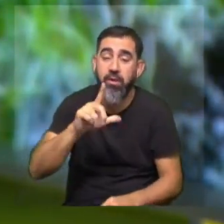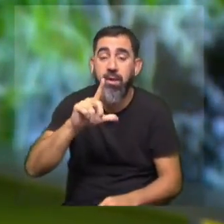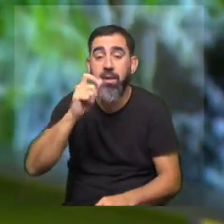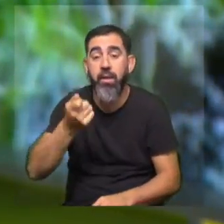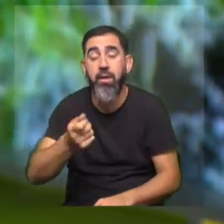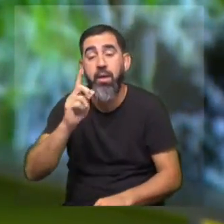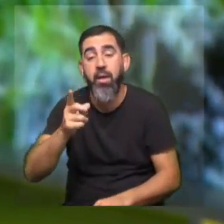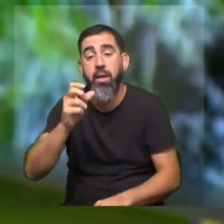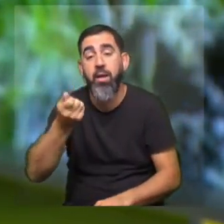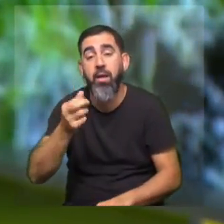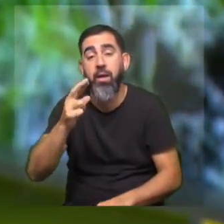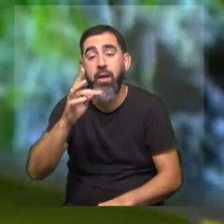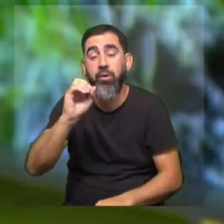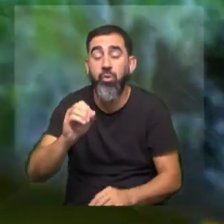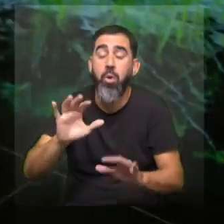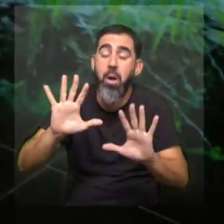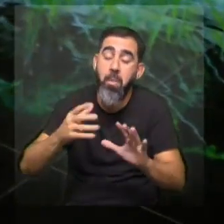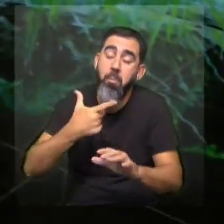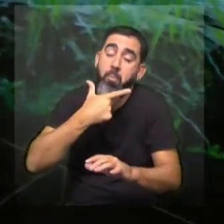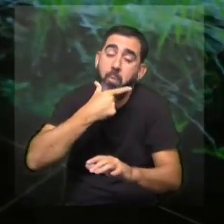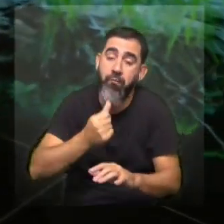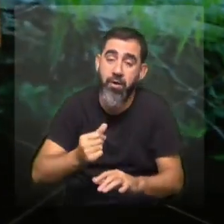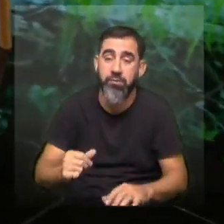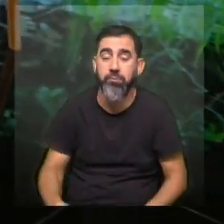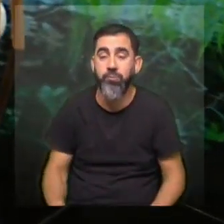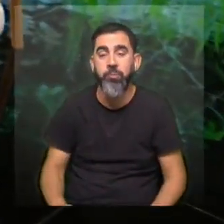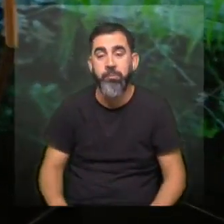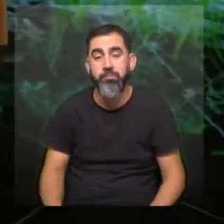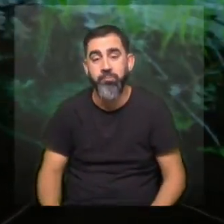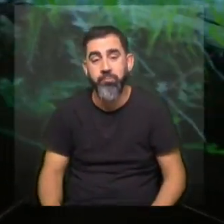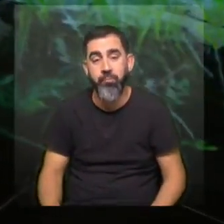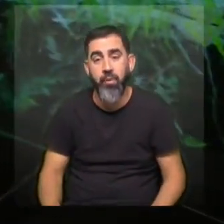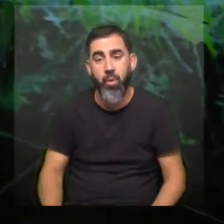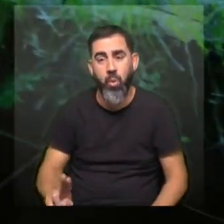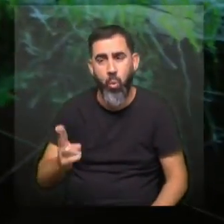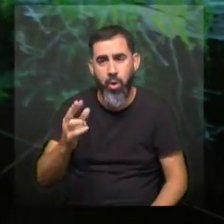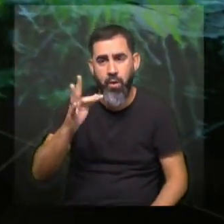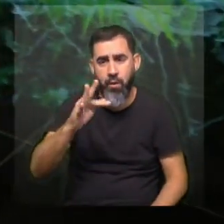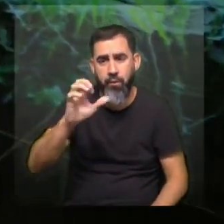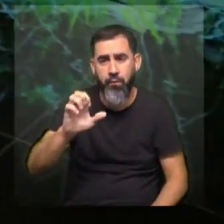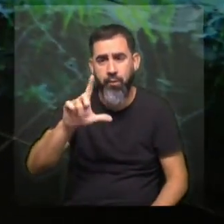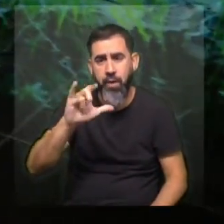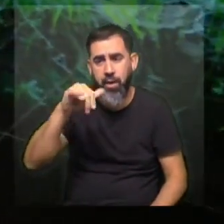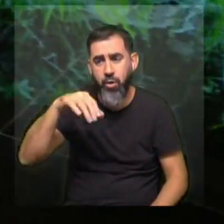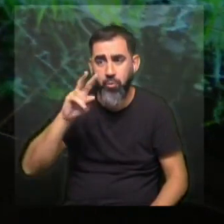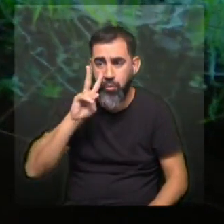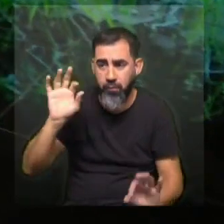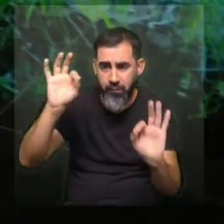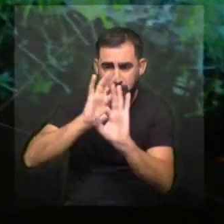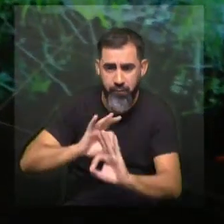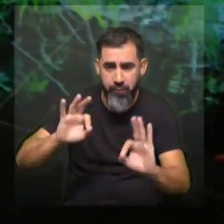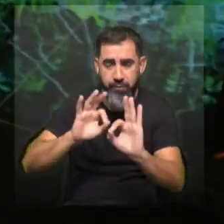viendo ahora puede aparecerte, a veces hasta cruzando la carretera, pero en Uruguay los felinos no los vemos. Y no,